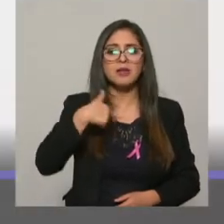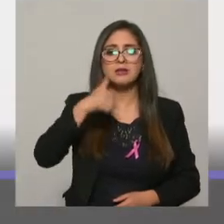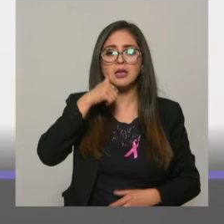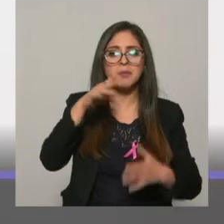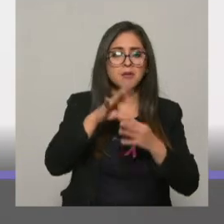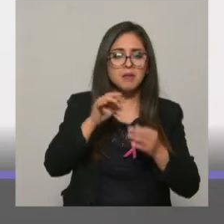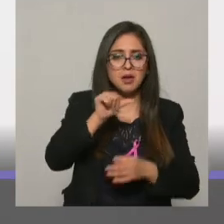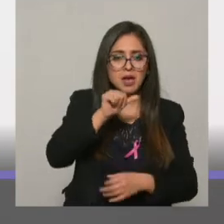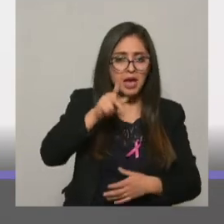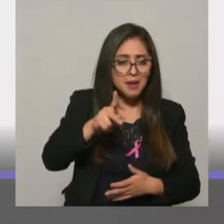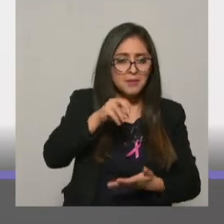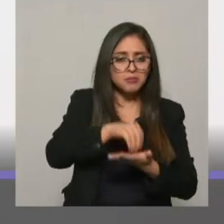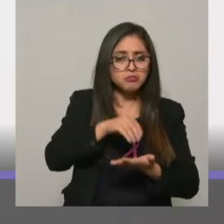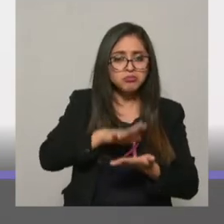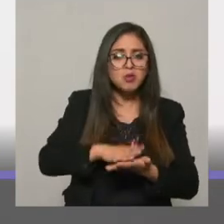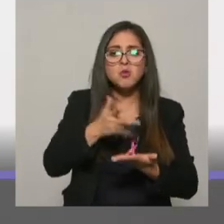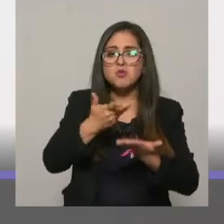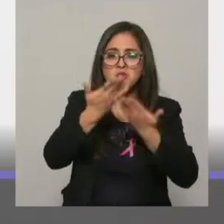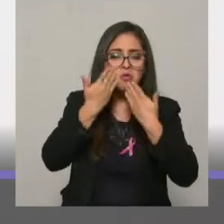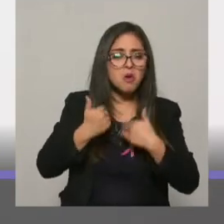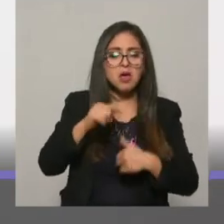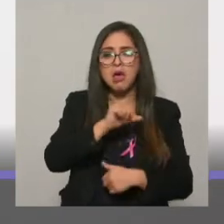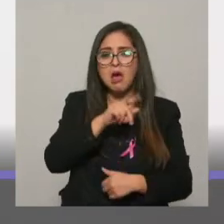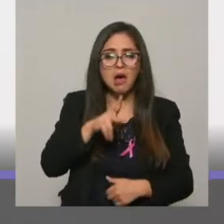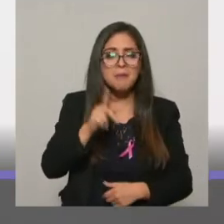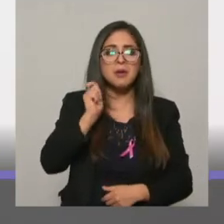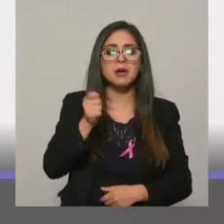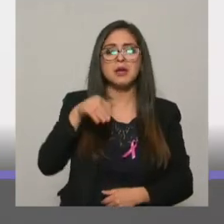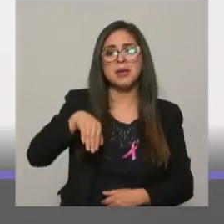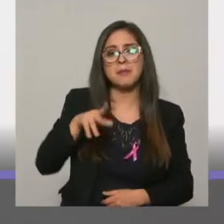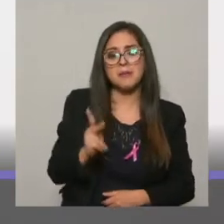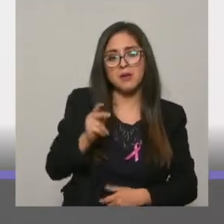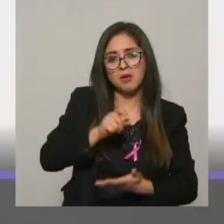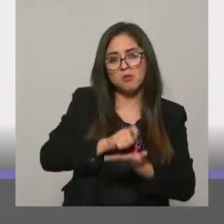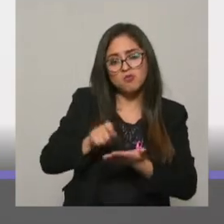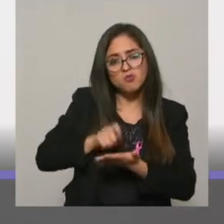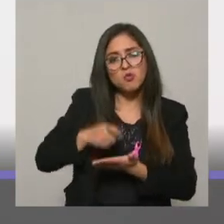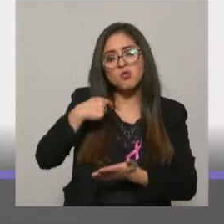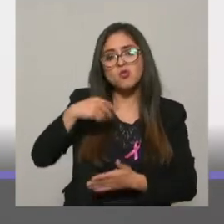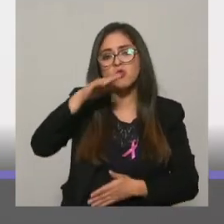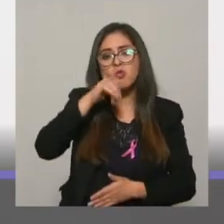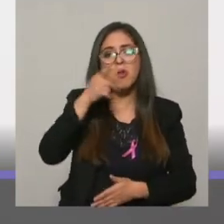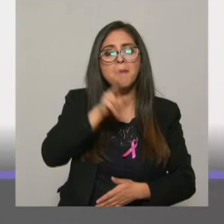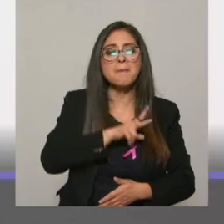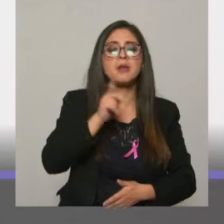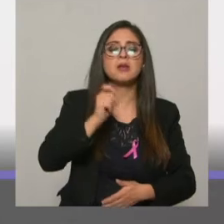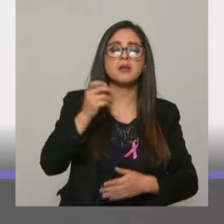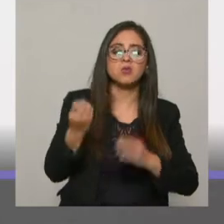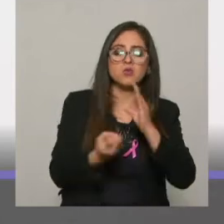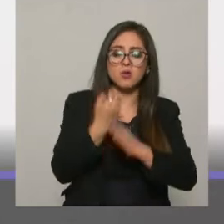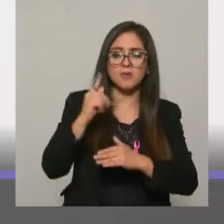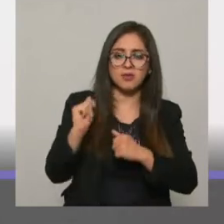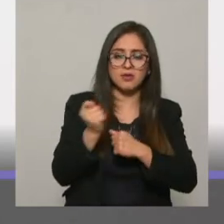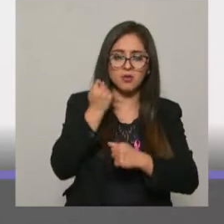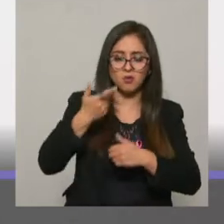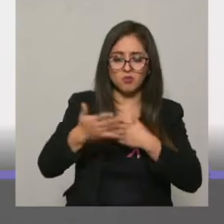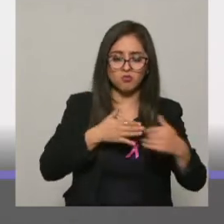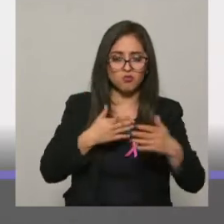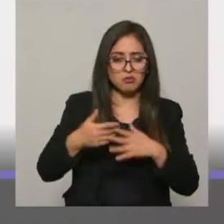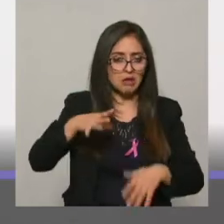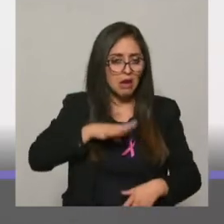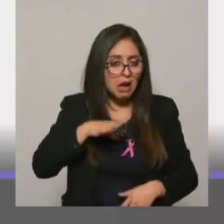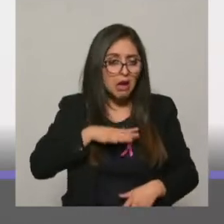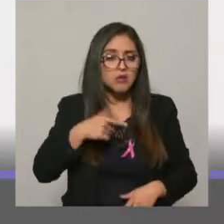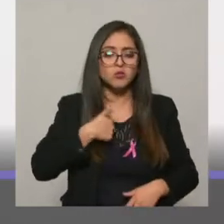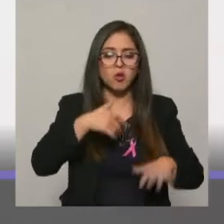que no existe esta aplicación, no existe la aplicación del Ministerio Público, es decir, no podemos a través de las tecnologías que todos tenemos, pues